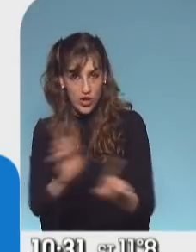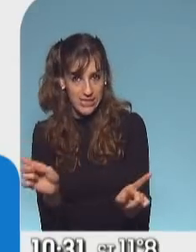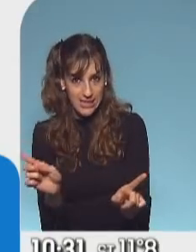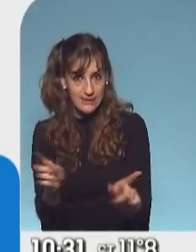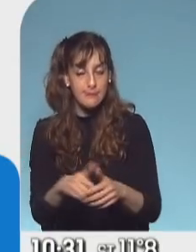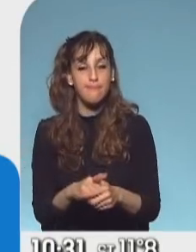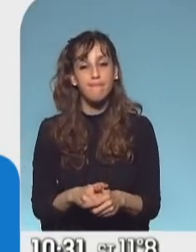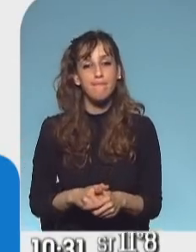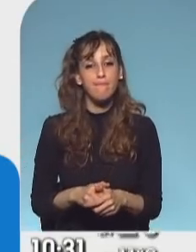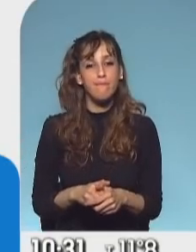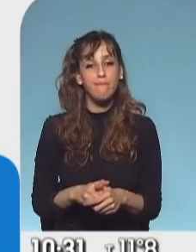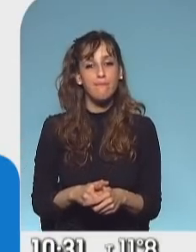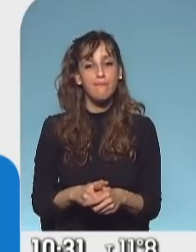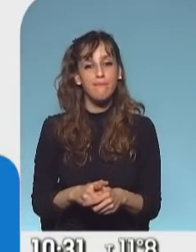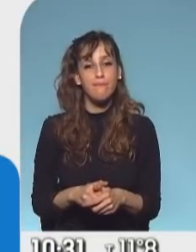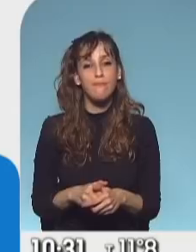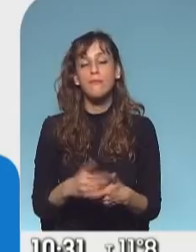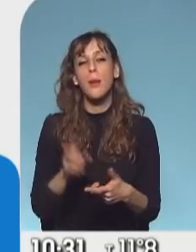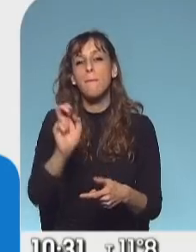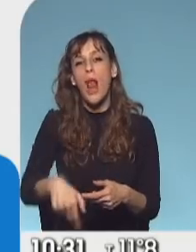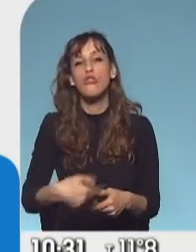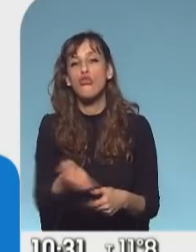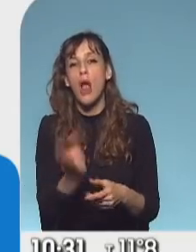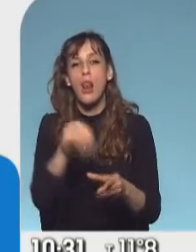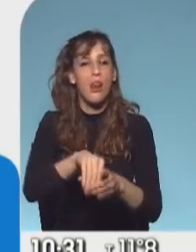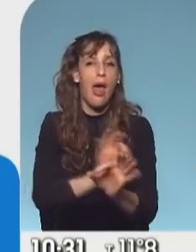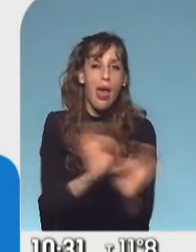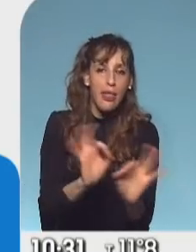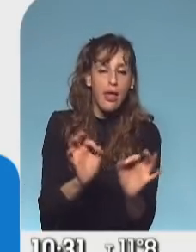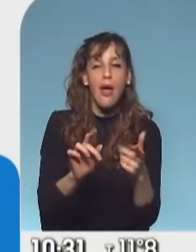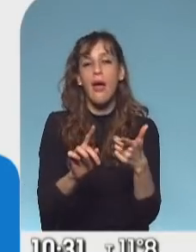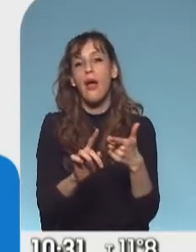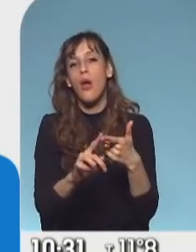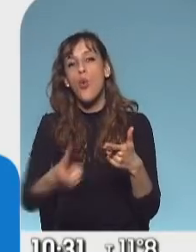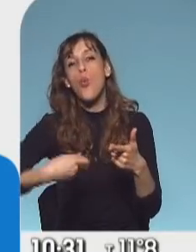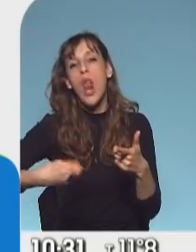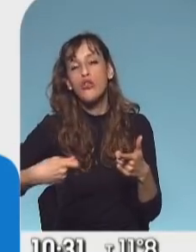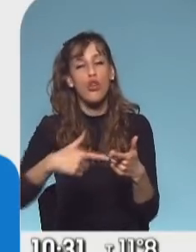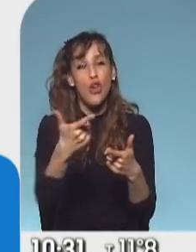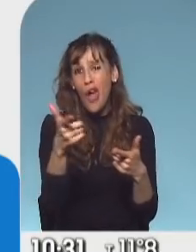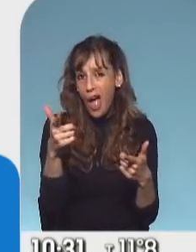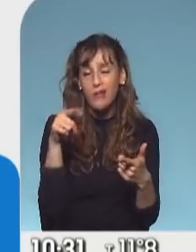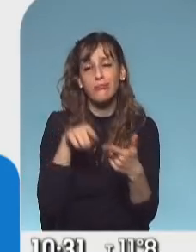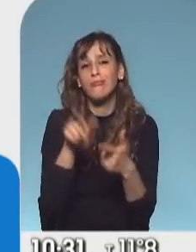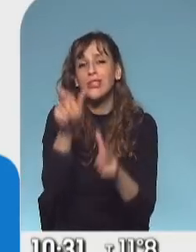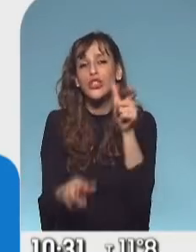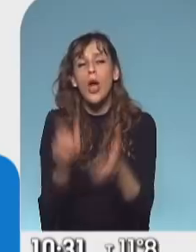no están amparadas por ningún plan social, por ninguna jubilación,